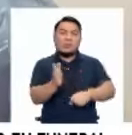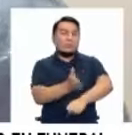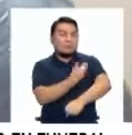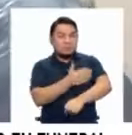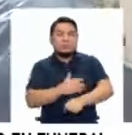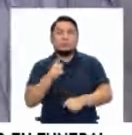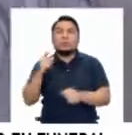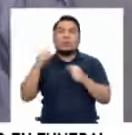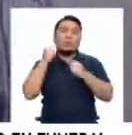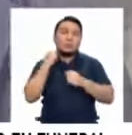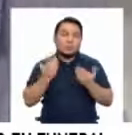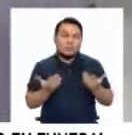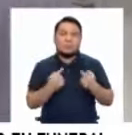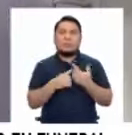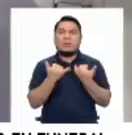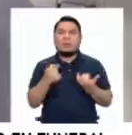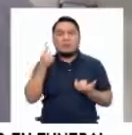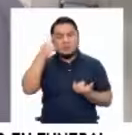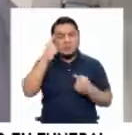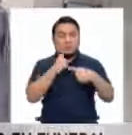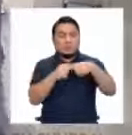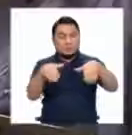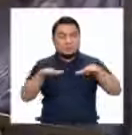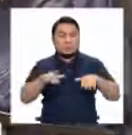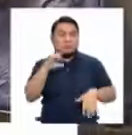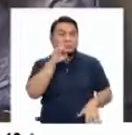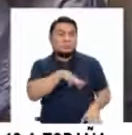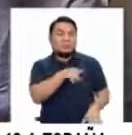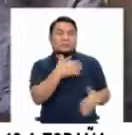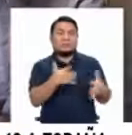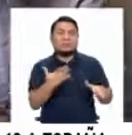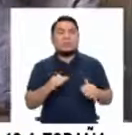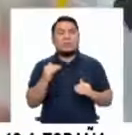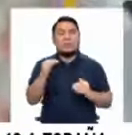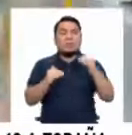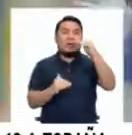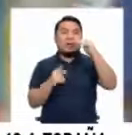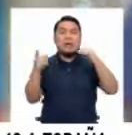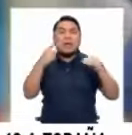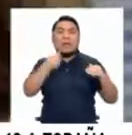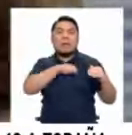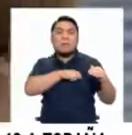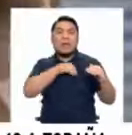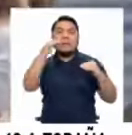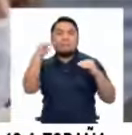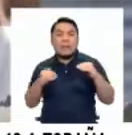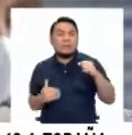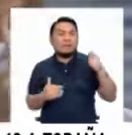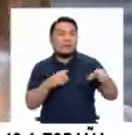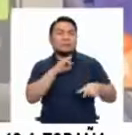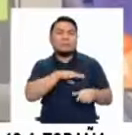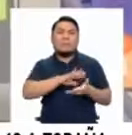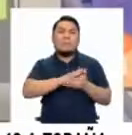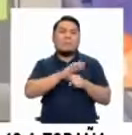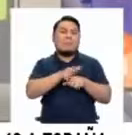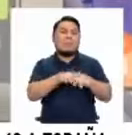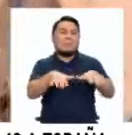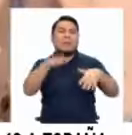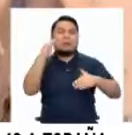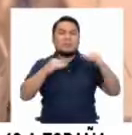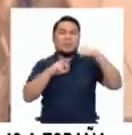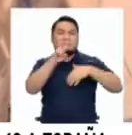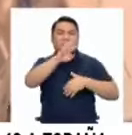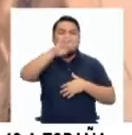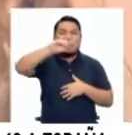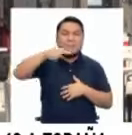La controversia respecto a las exequias se dan cuando Chile superó a España en contagios totales por la pandemia, al registrar